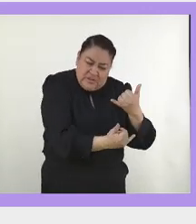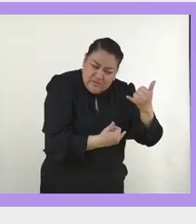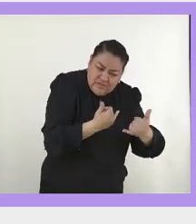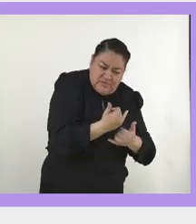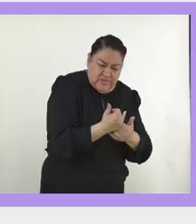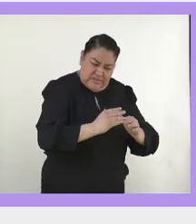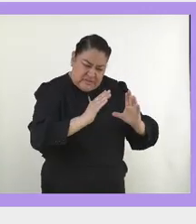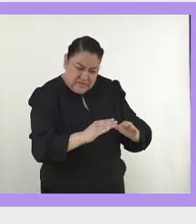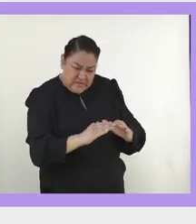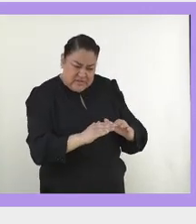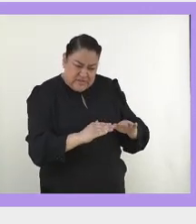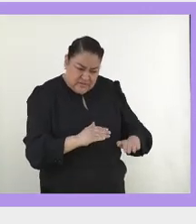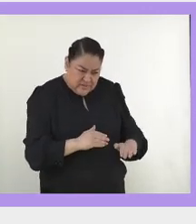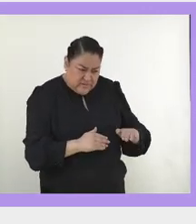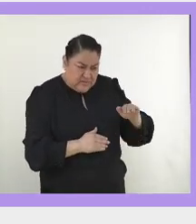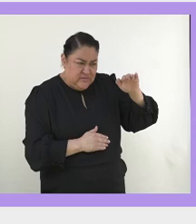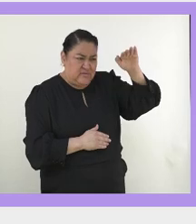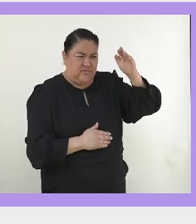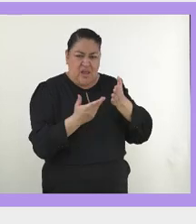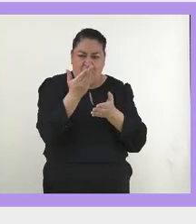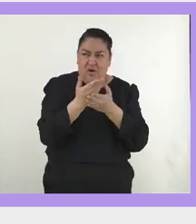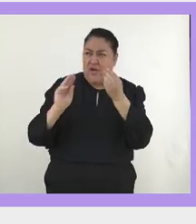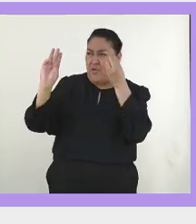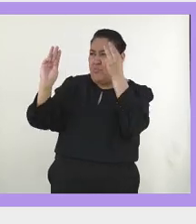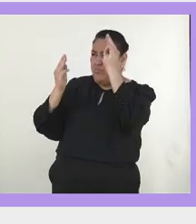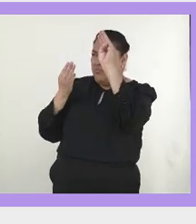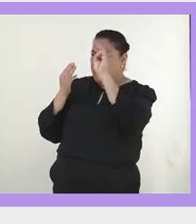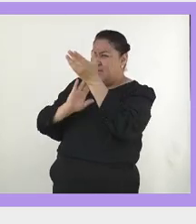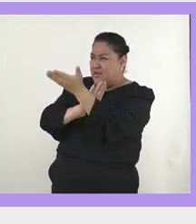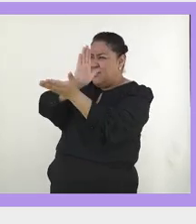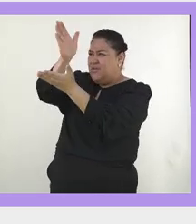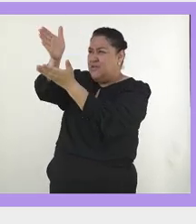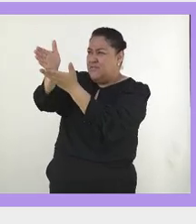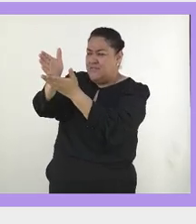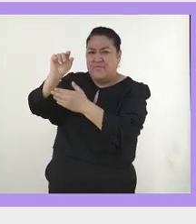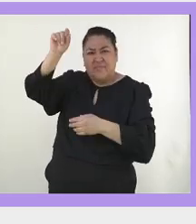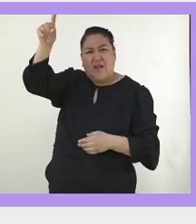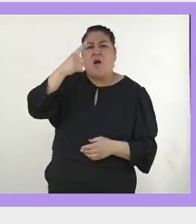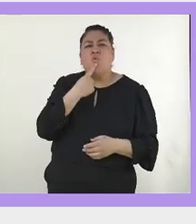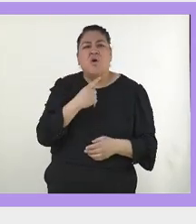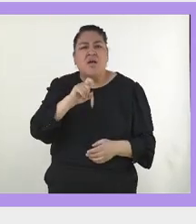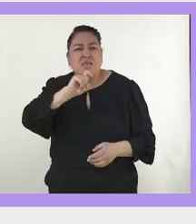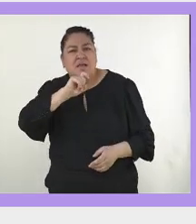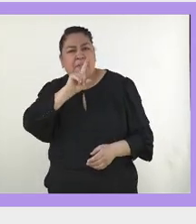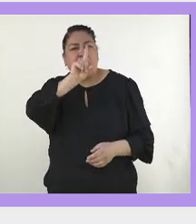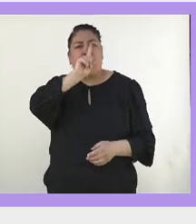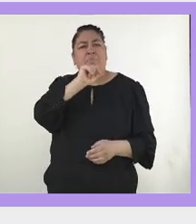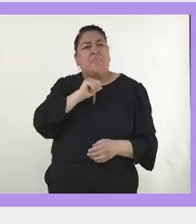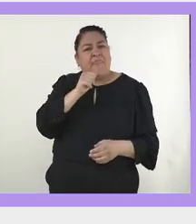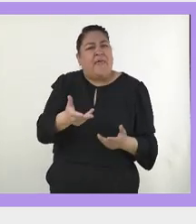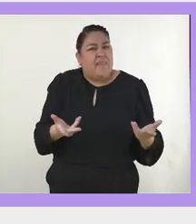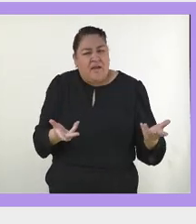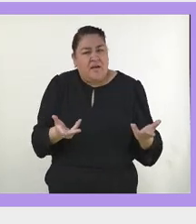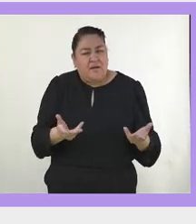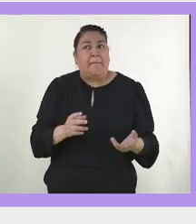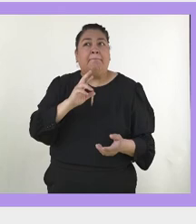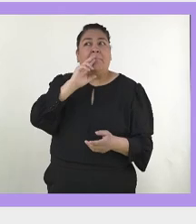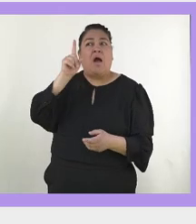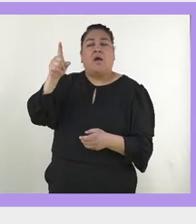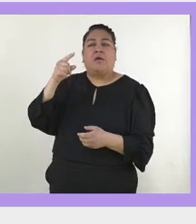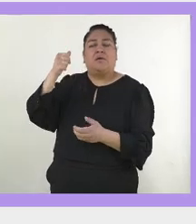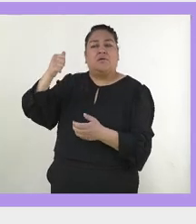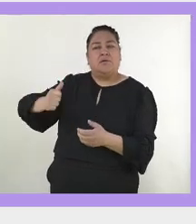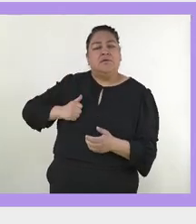y creo que ese es el punto de análisis y de trabajo de catarsis en la que estamos para mejorar y ver hacia el futuro